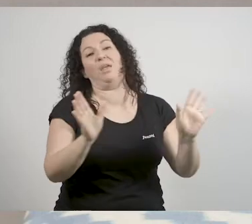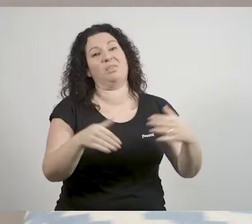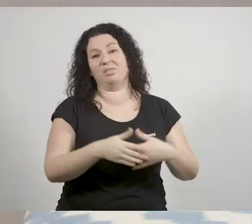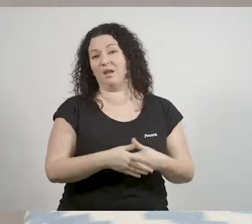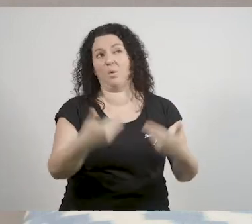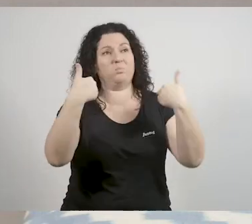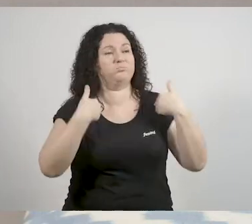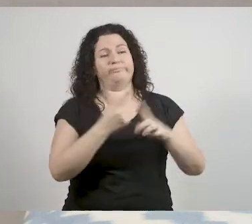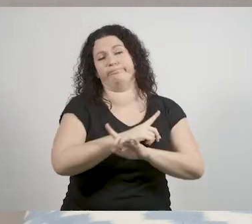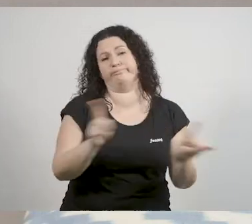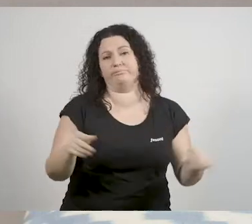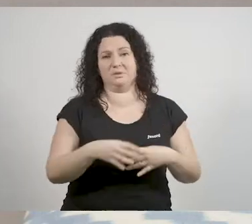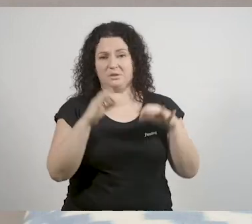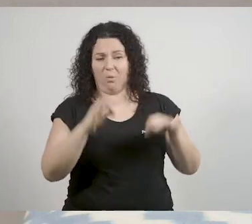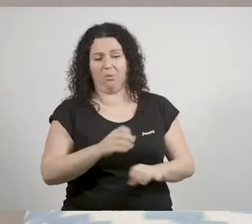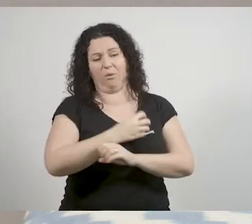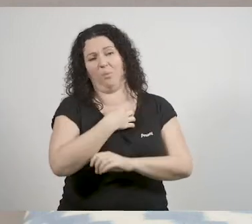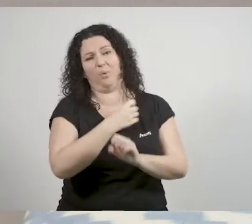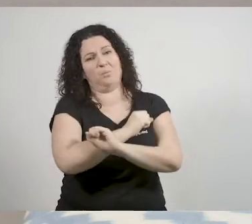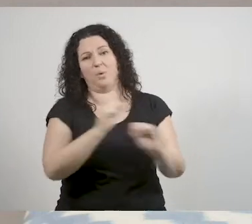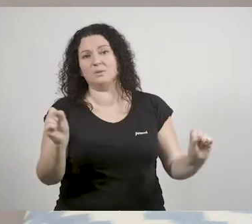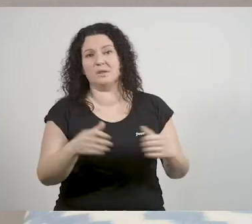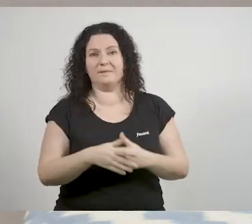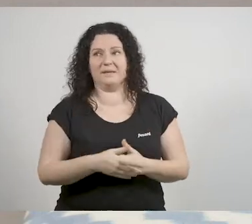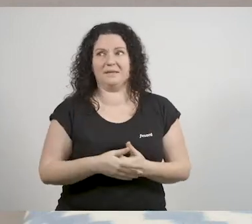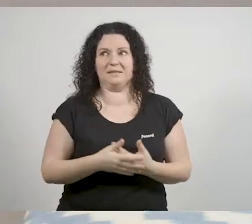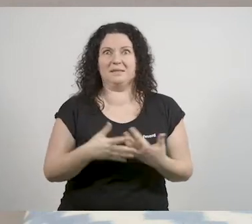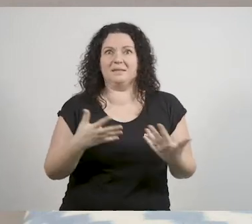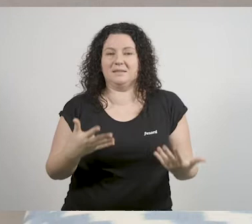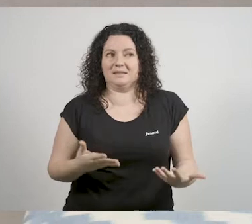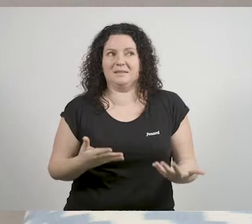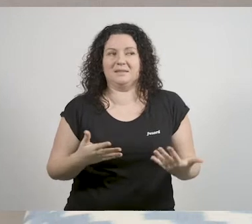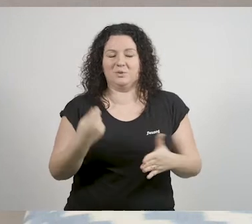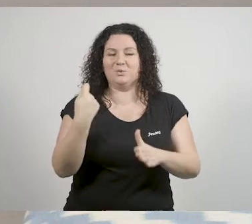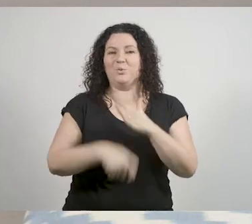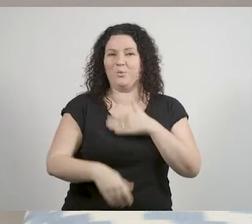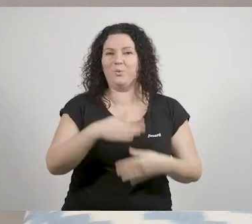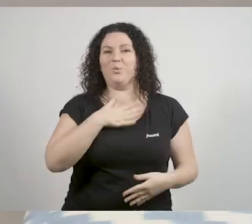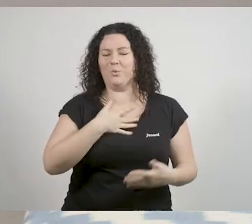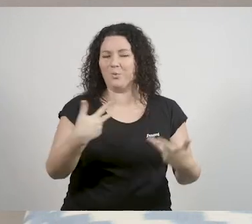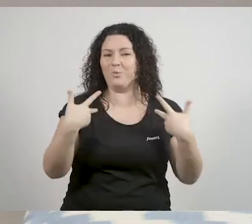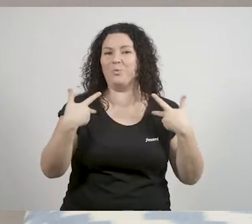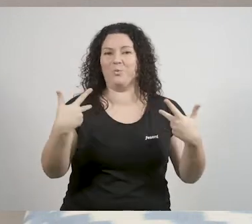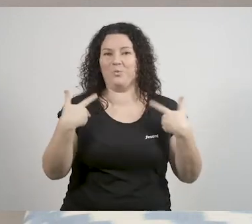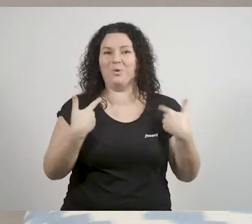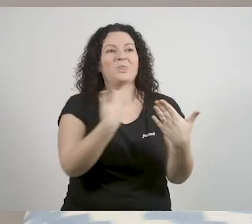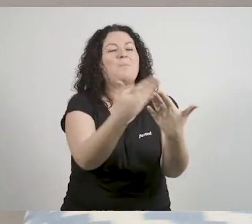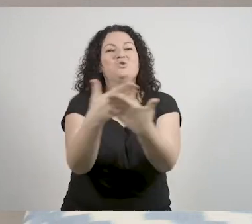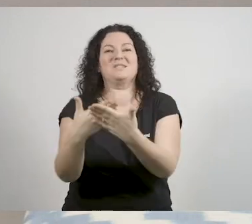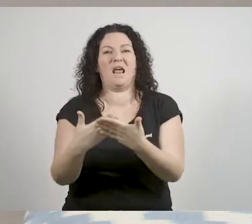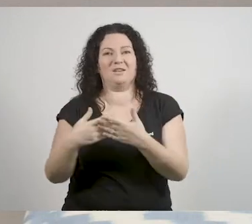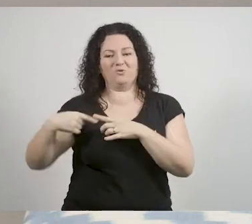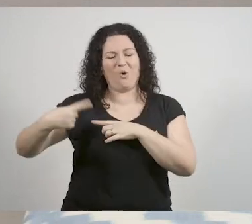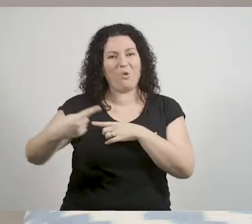no podría hacerme cargo, que no sería capaz. Entonces, lo duro es tener que estar constantemente demostrándole al